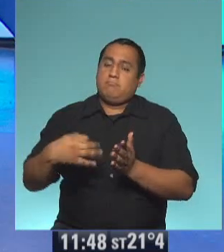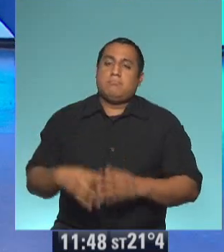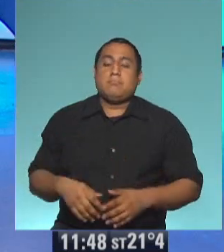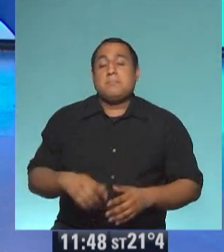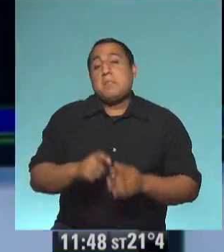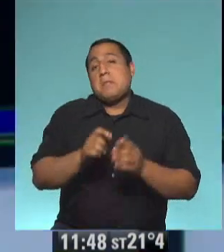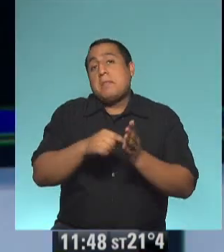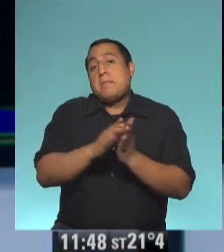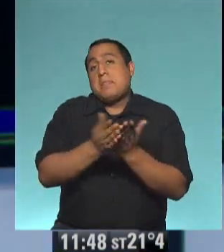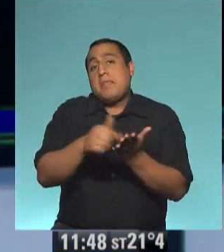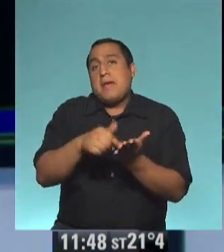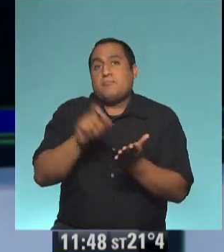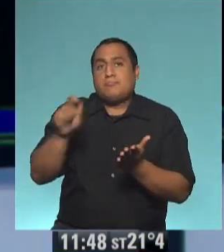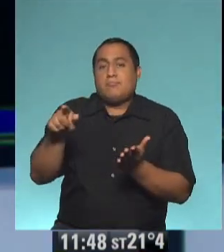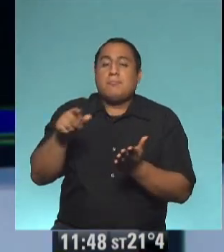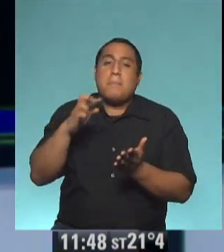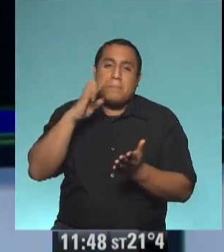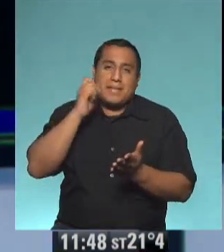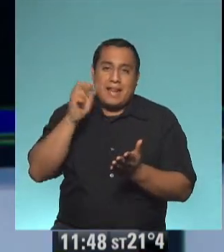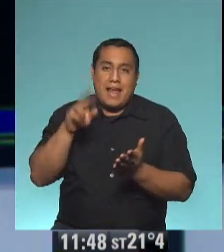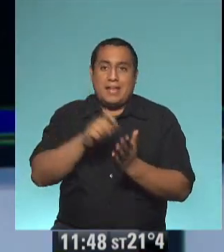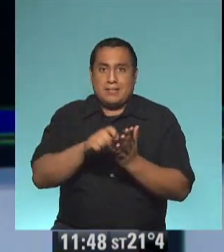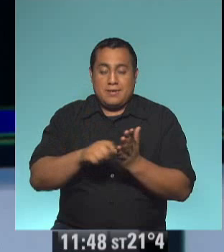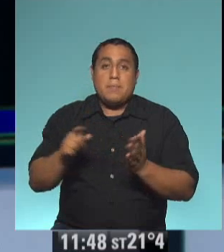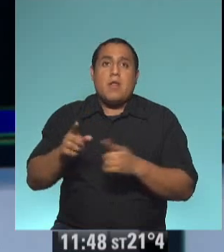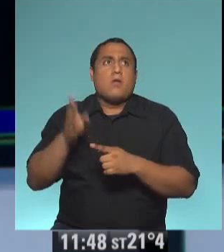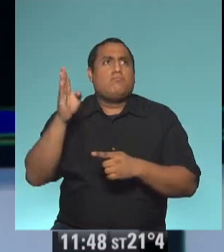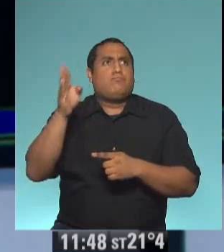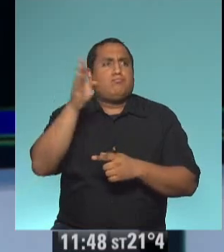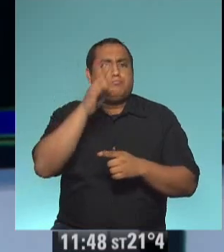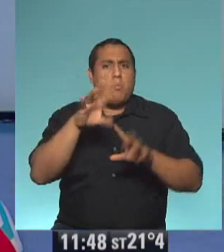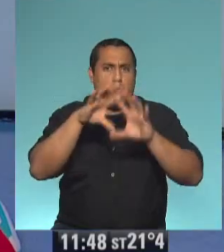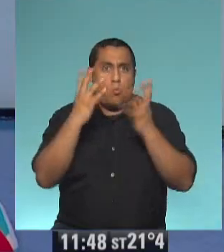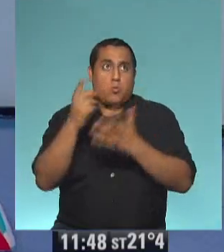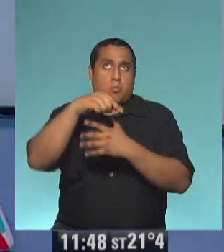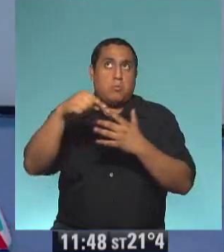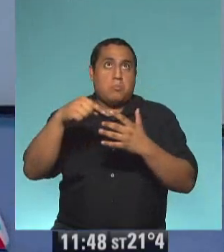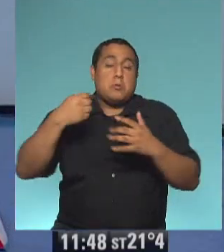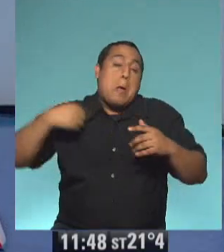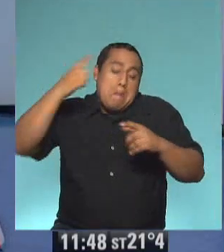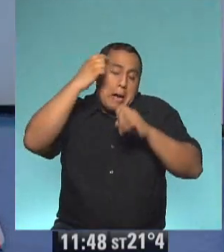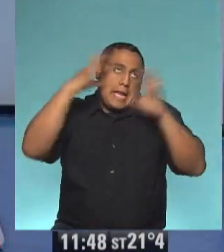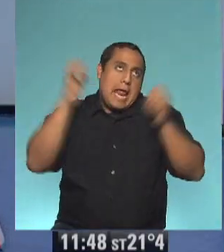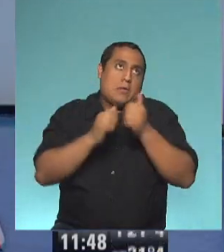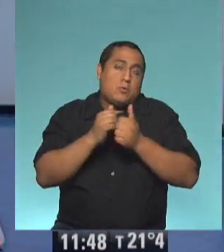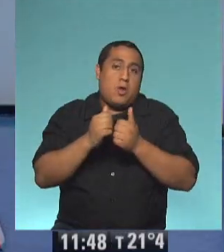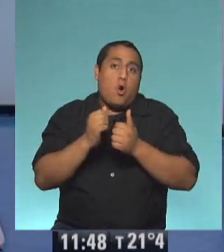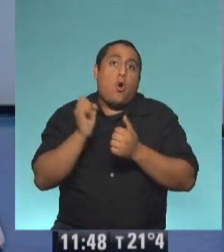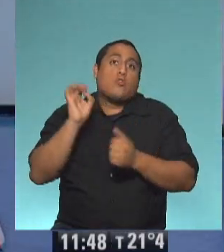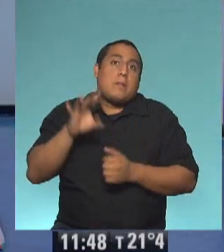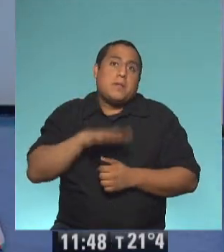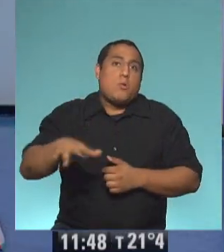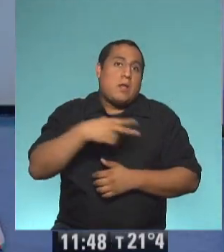de Pilar, buenísimo. ¿Y Pilar entonces viaja por diferentes partes del mundo? Me estoy imaginando. ¿O solo China?